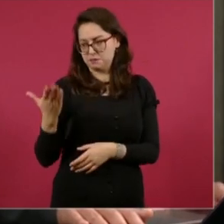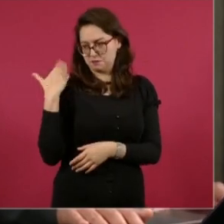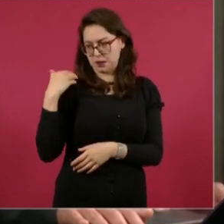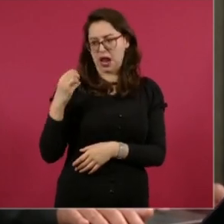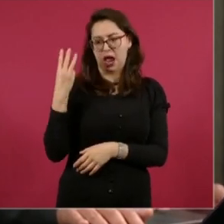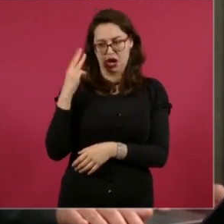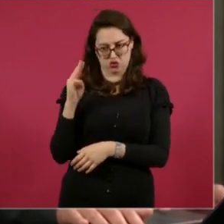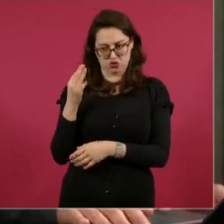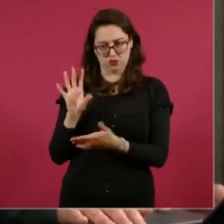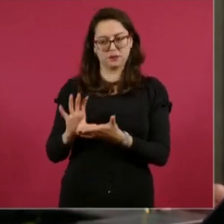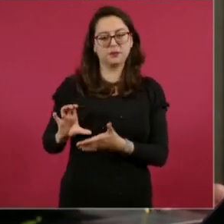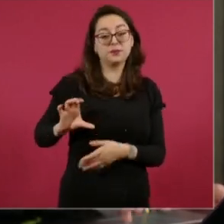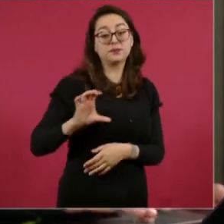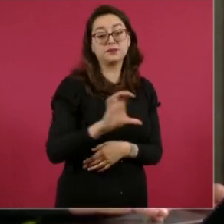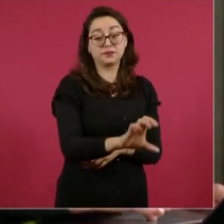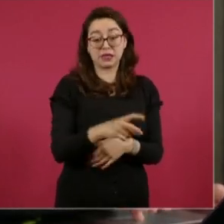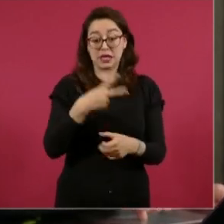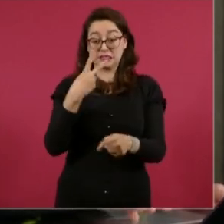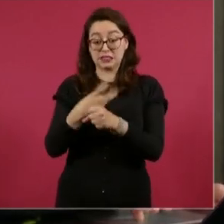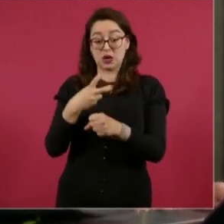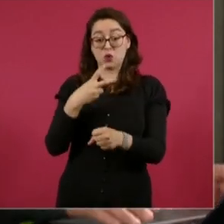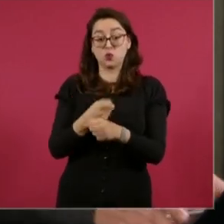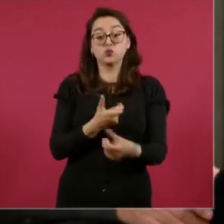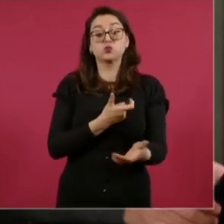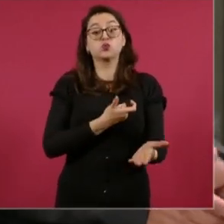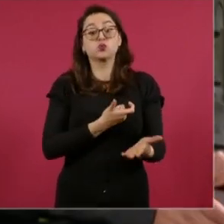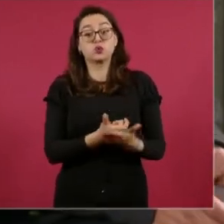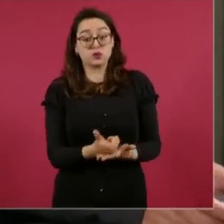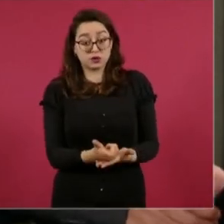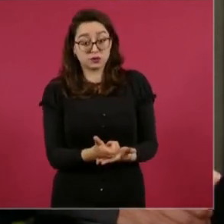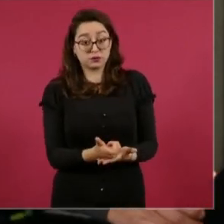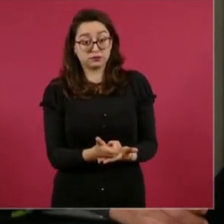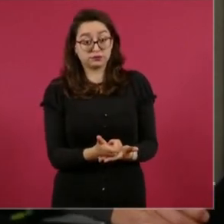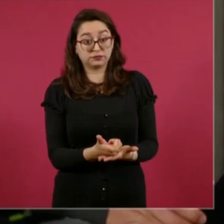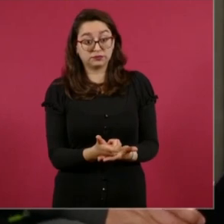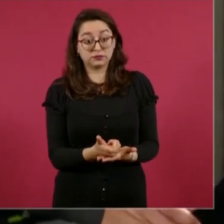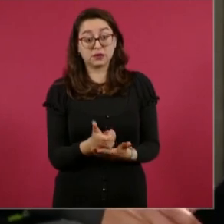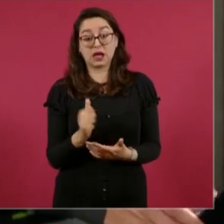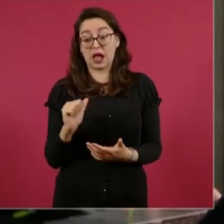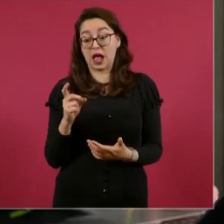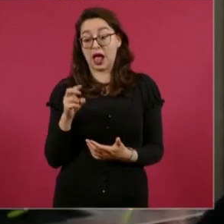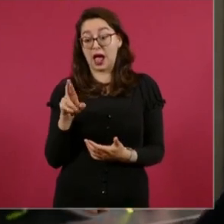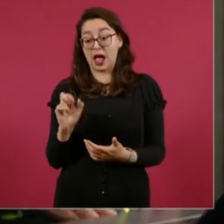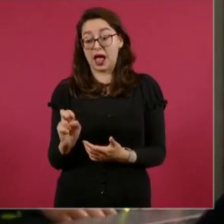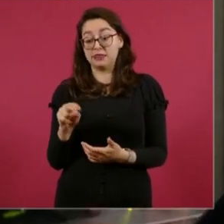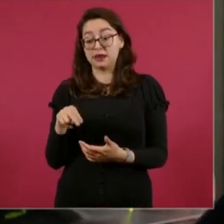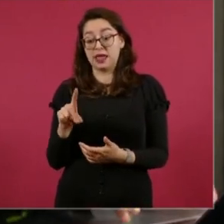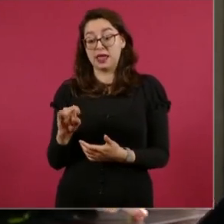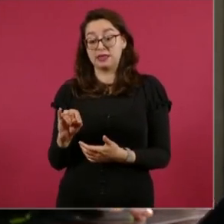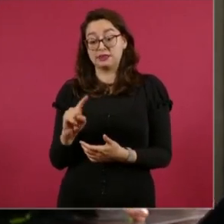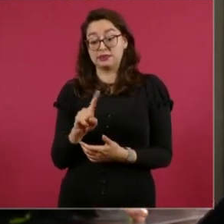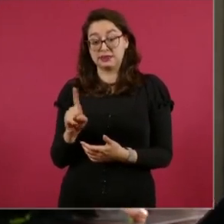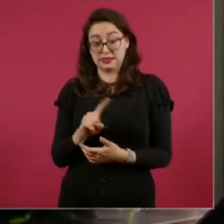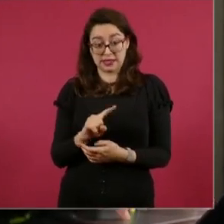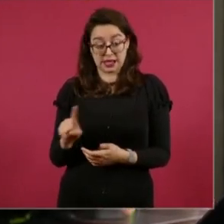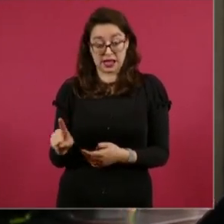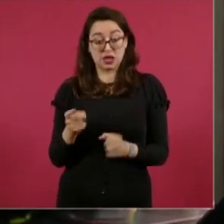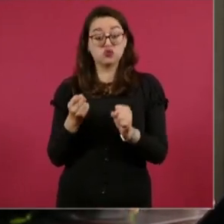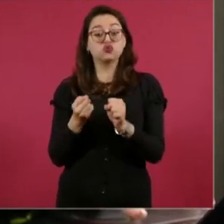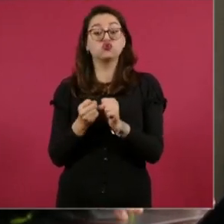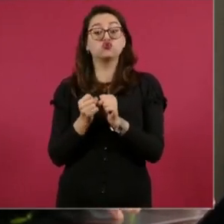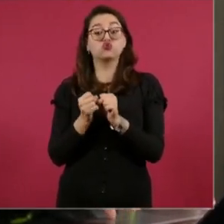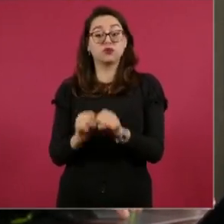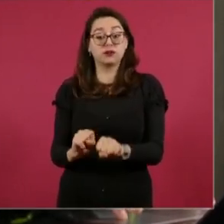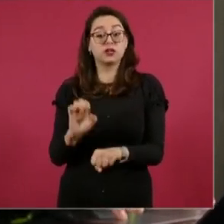pasado y del cual el segundo pago, el oficial mayor Adrián Díaz Villanueva, que es sobrino